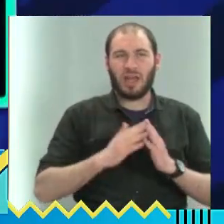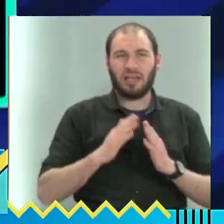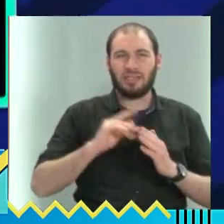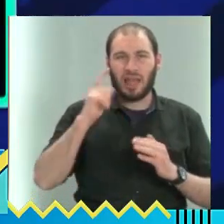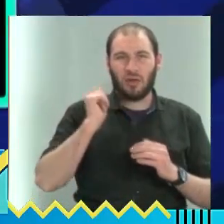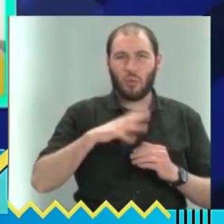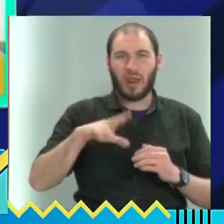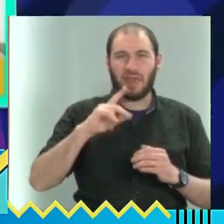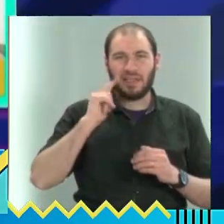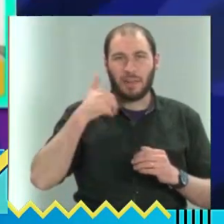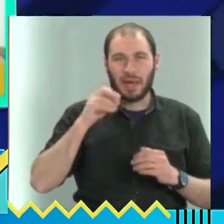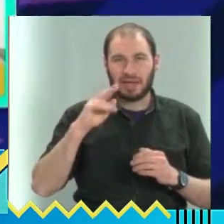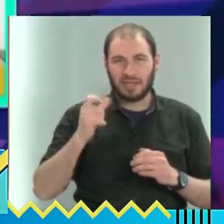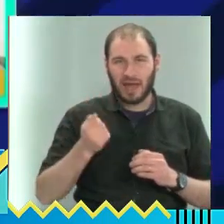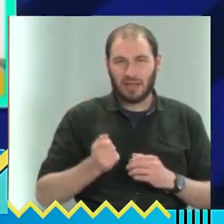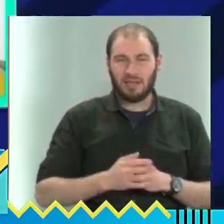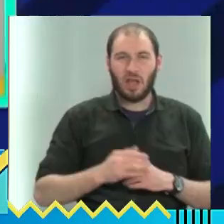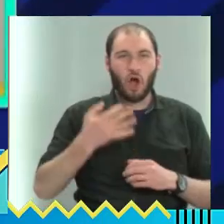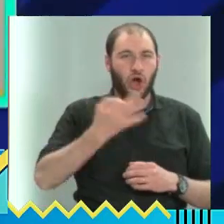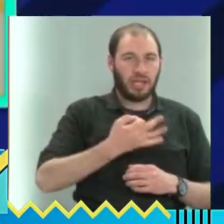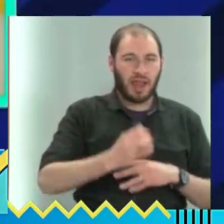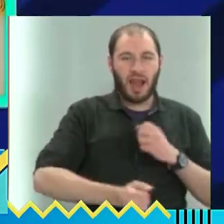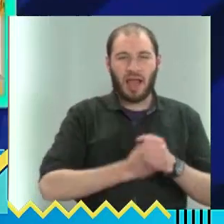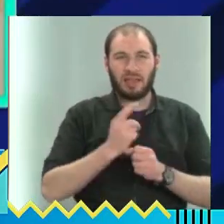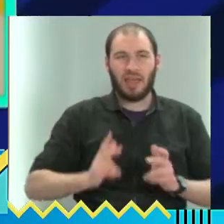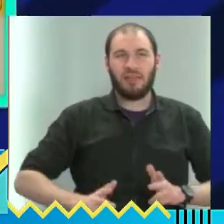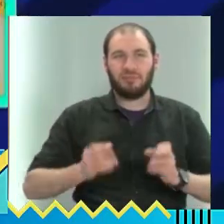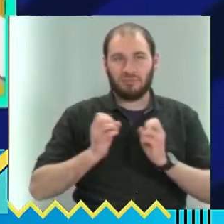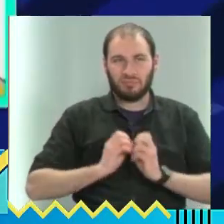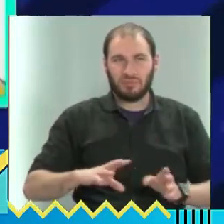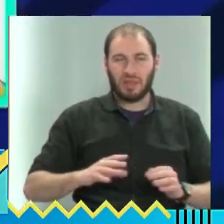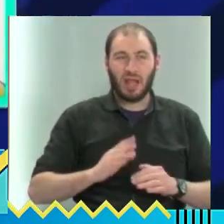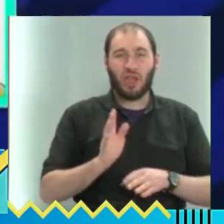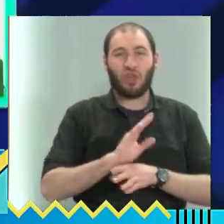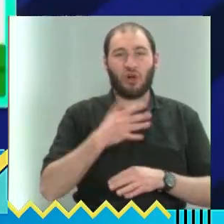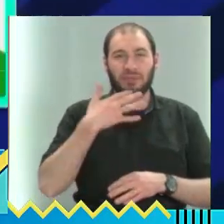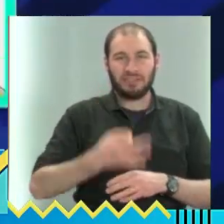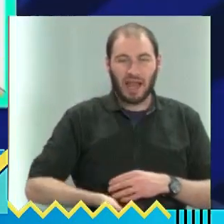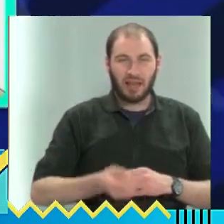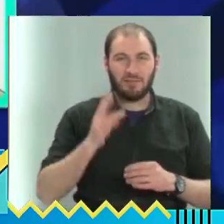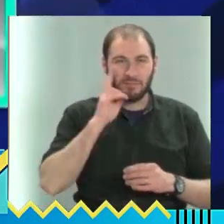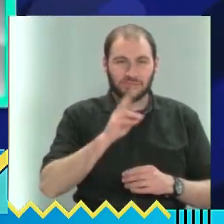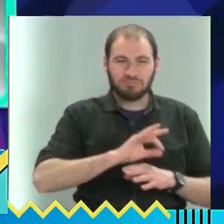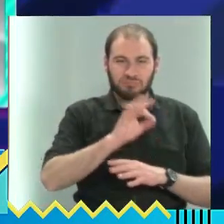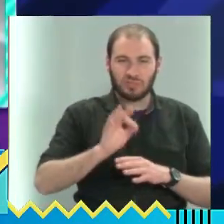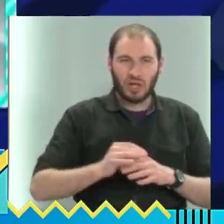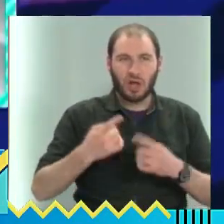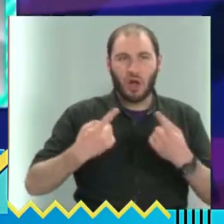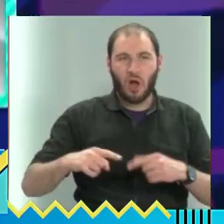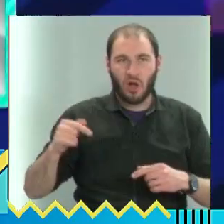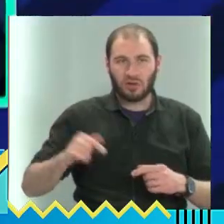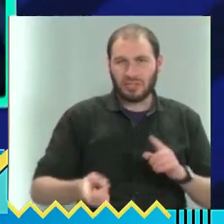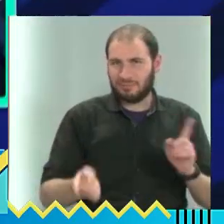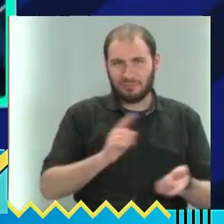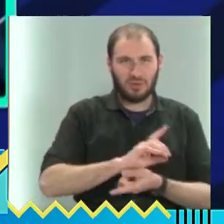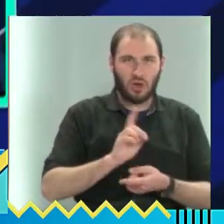en Dinamarca, desde la idea original hasta la inauguración del edificio. En el documental vemos la arquitectura aplicada al producto y no al